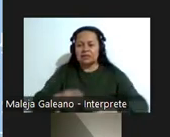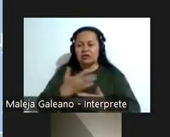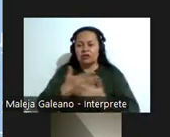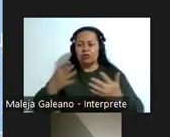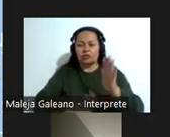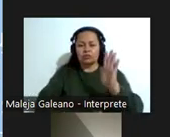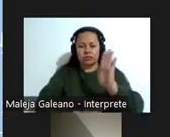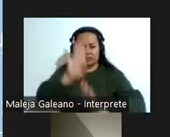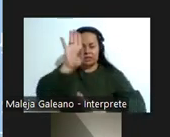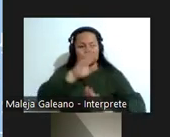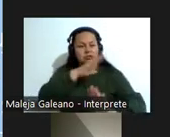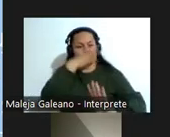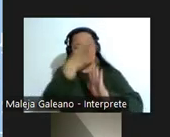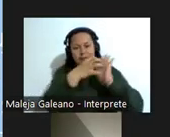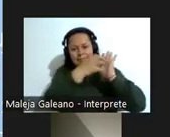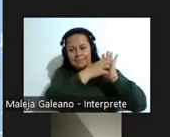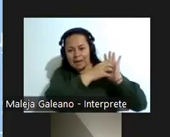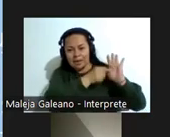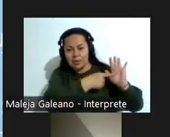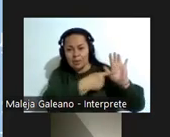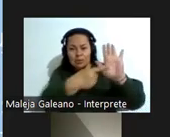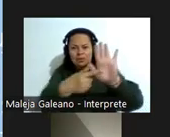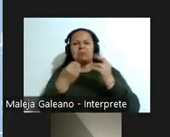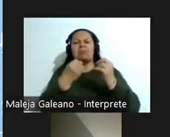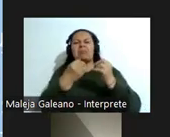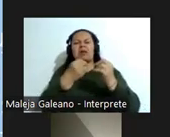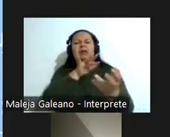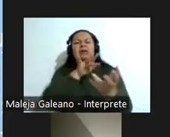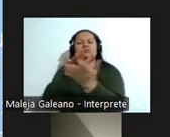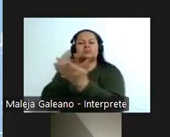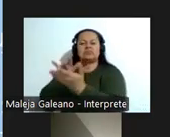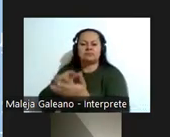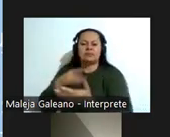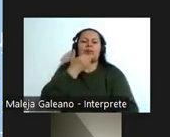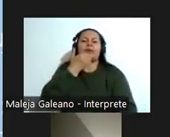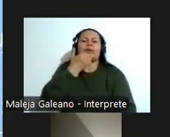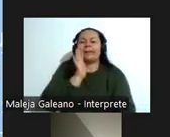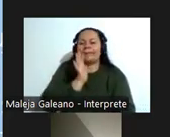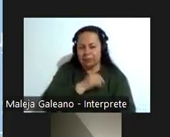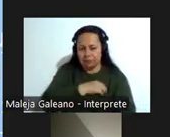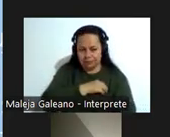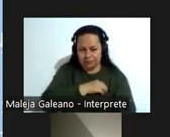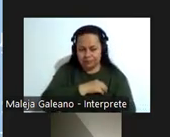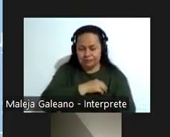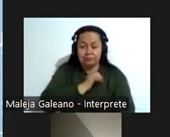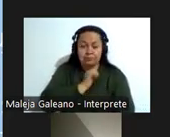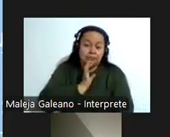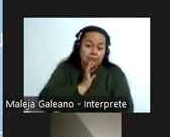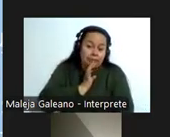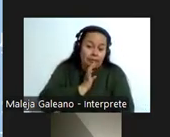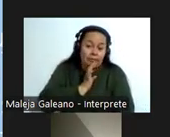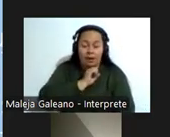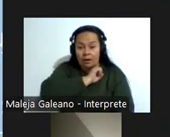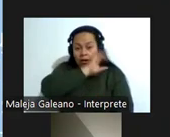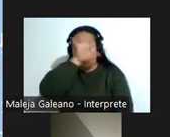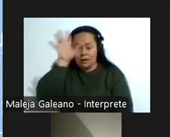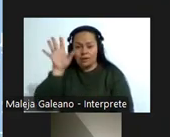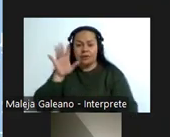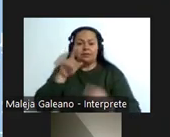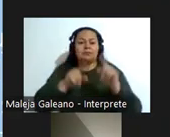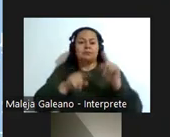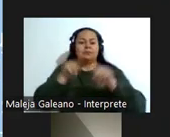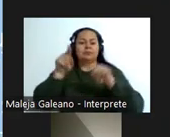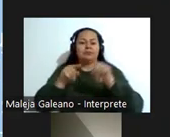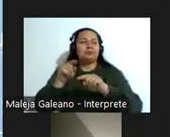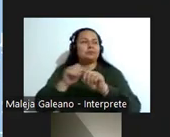que les muestro, para qué será utilizada su participación, por ejemplo. Pues parece obvio, pero no es tan obvio que